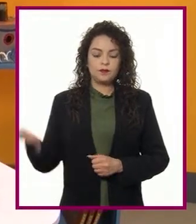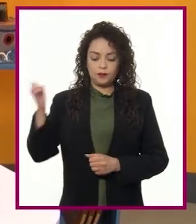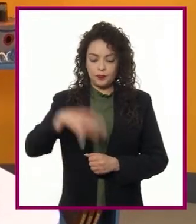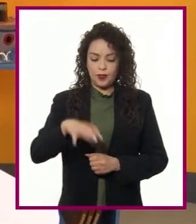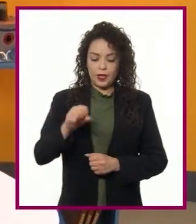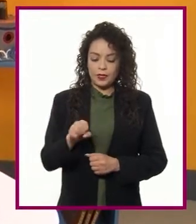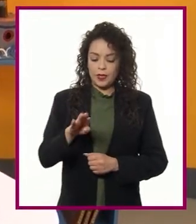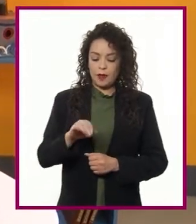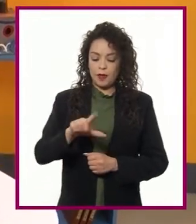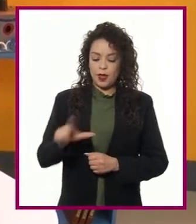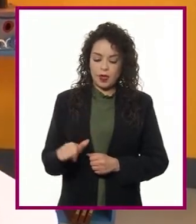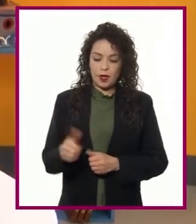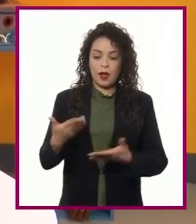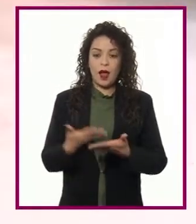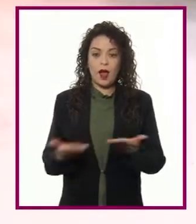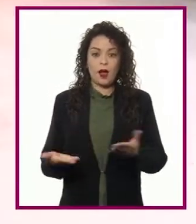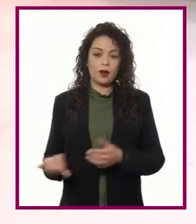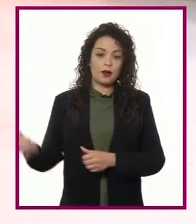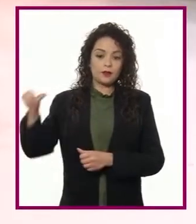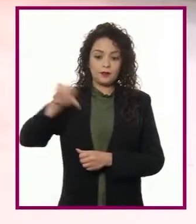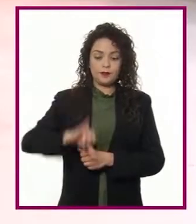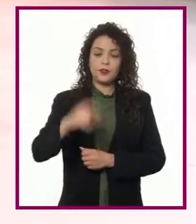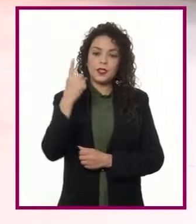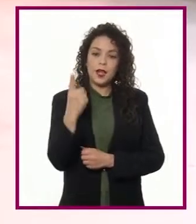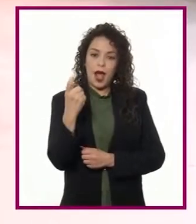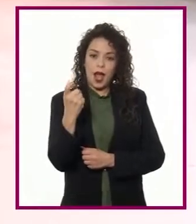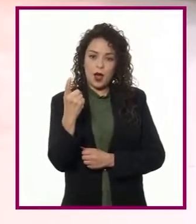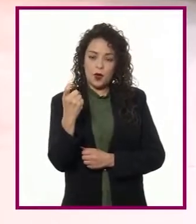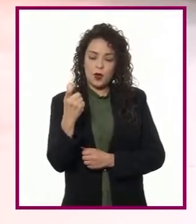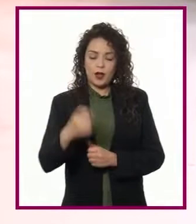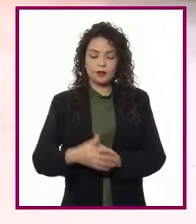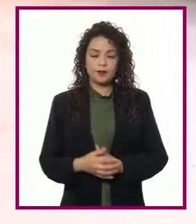y colocamos agua.